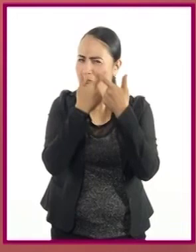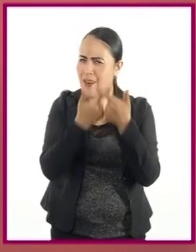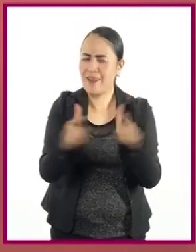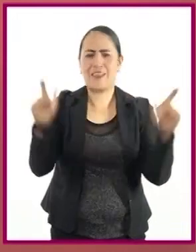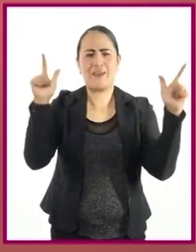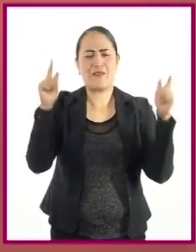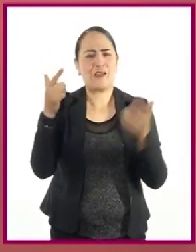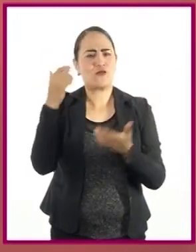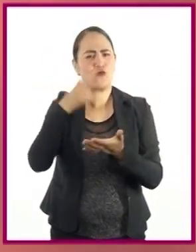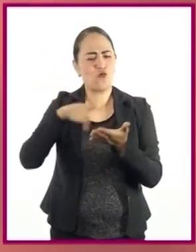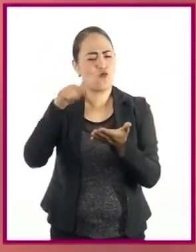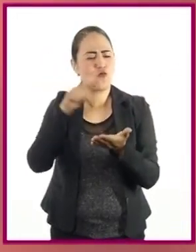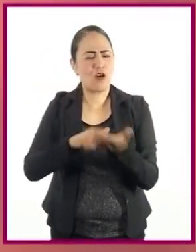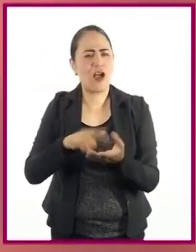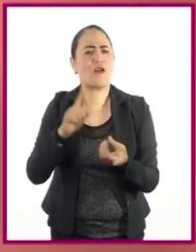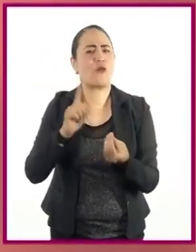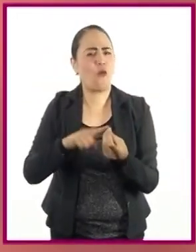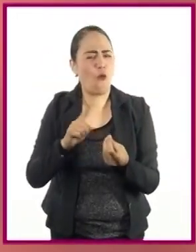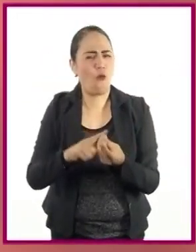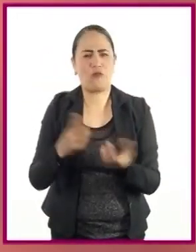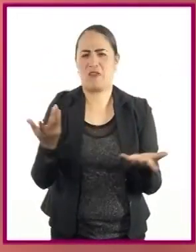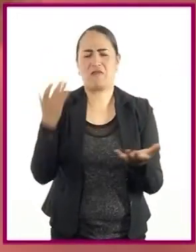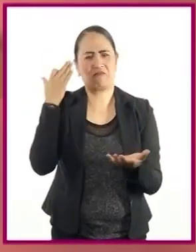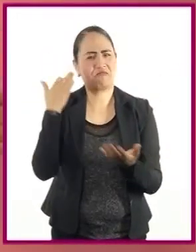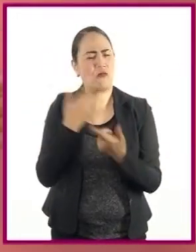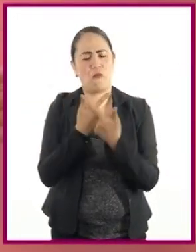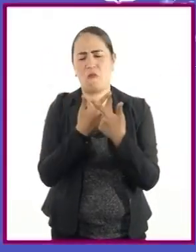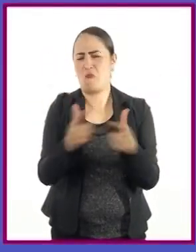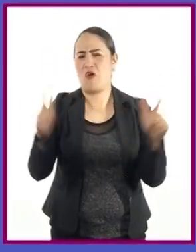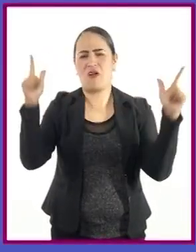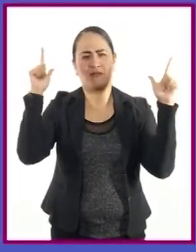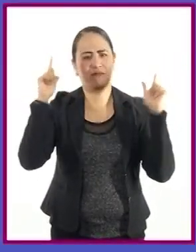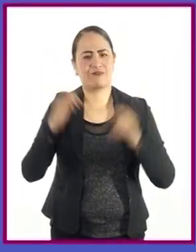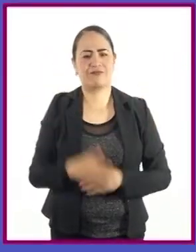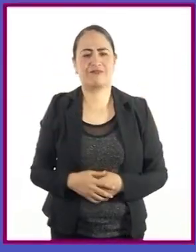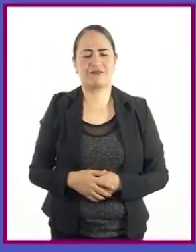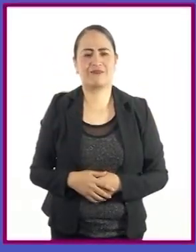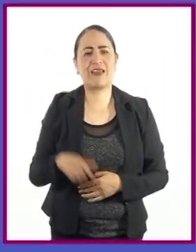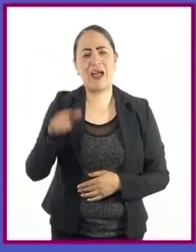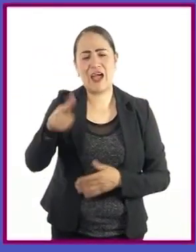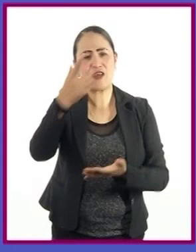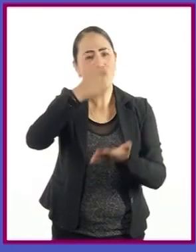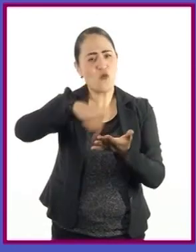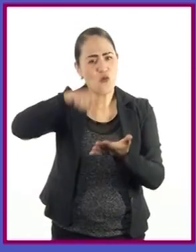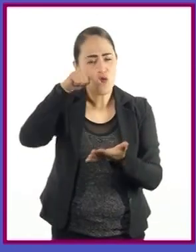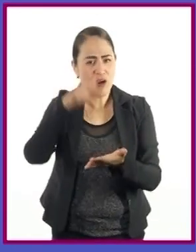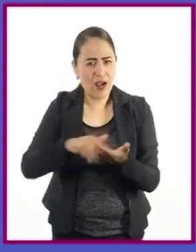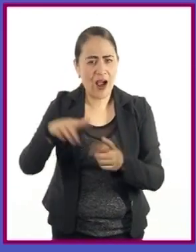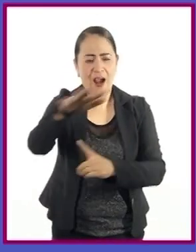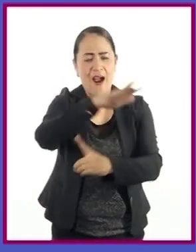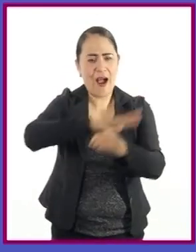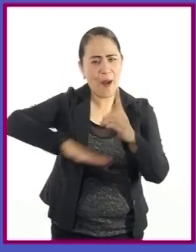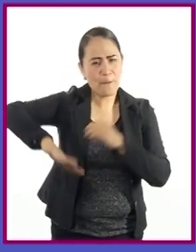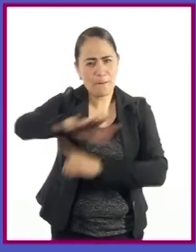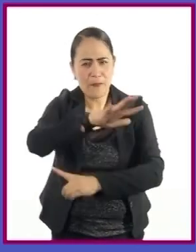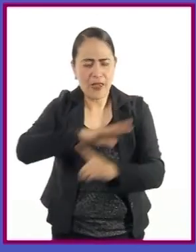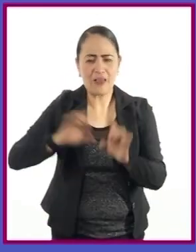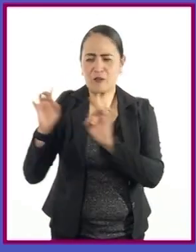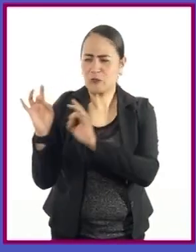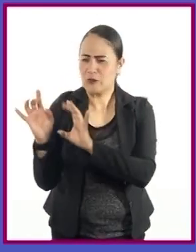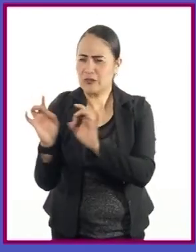el espacio, de diversas maneras, sin limitarse, creando escenarios y ambientes y